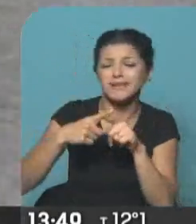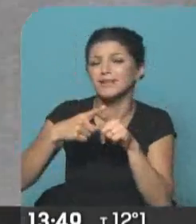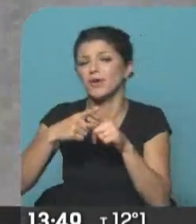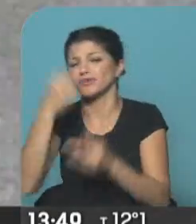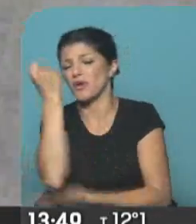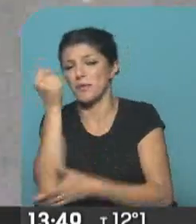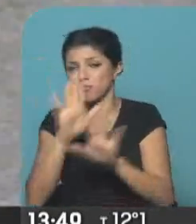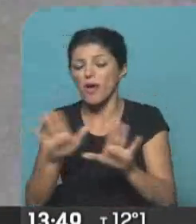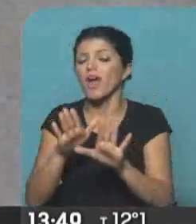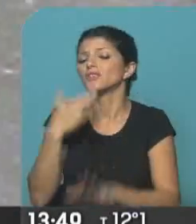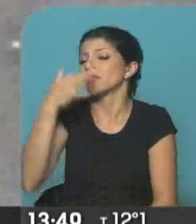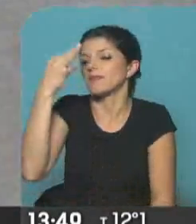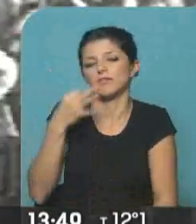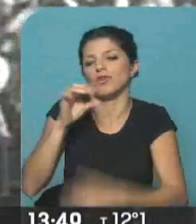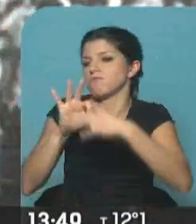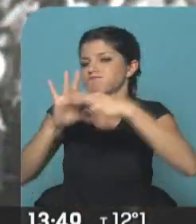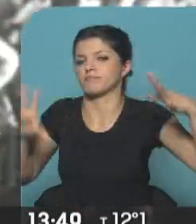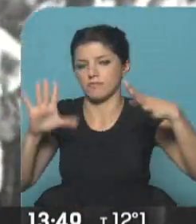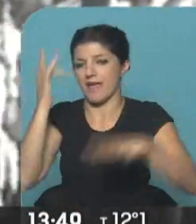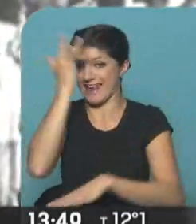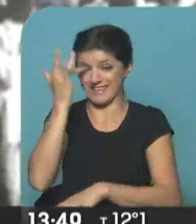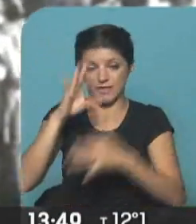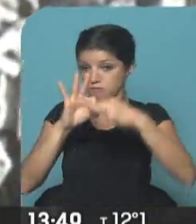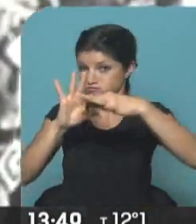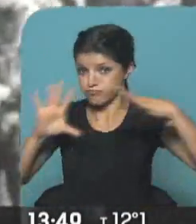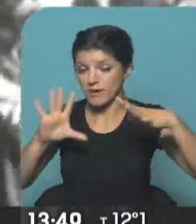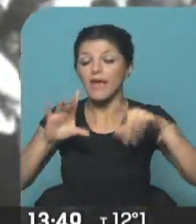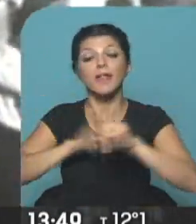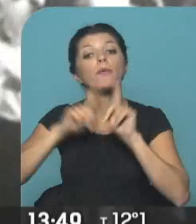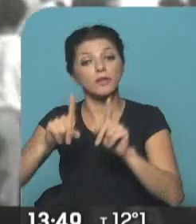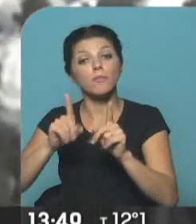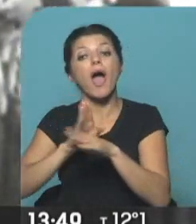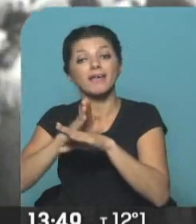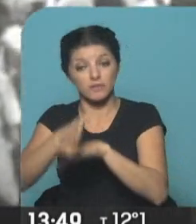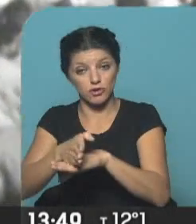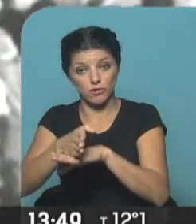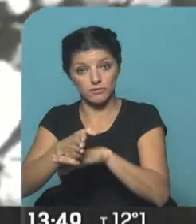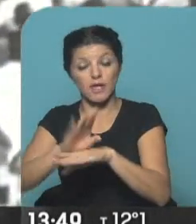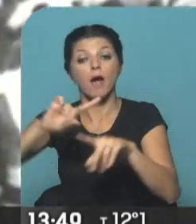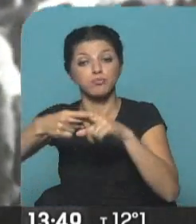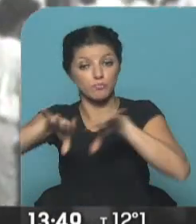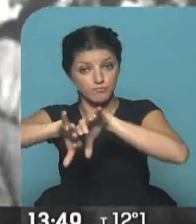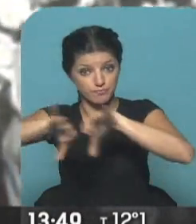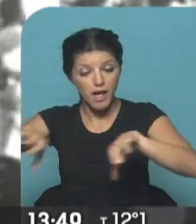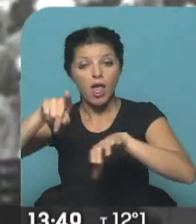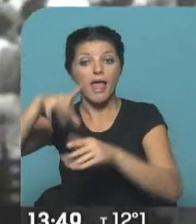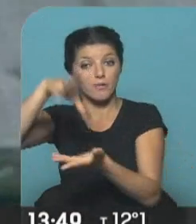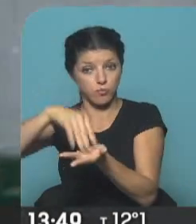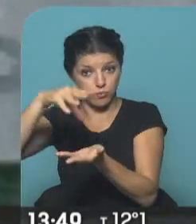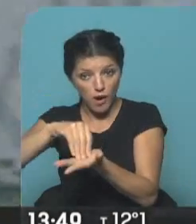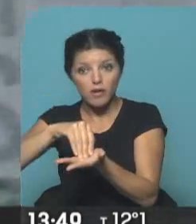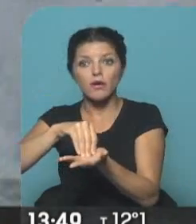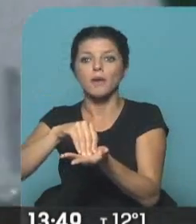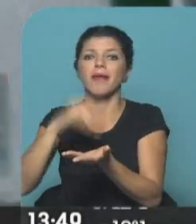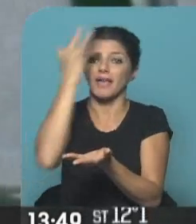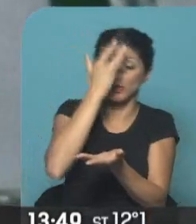Mundial, aceptara poner fin a su mandato en India, accediendo al mismo tiempo a una partición política y territorial que atendiera las demandas de